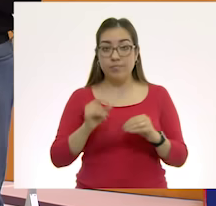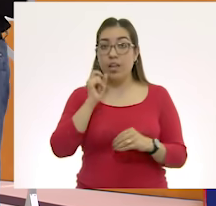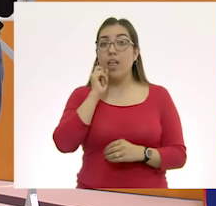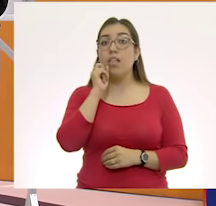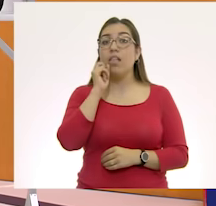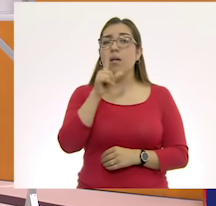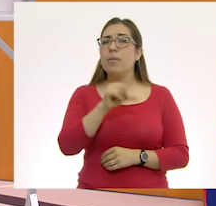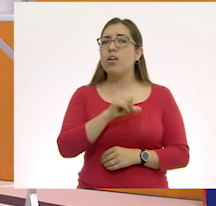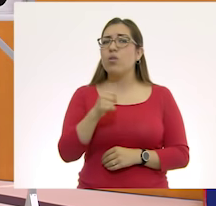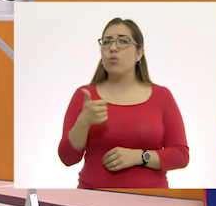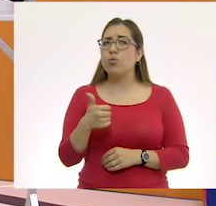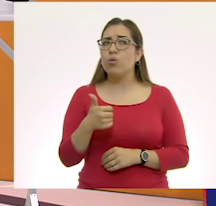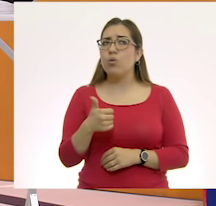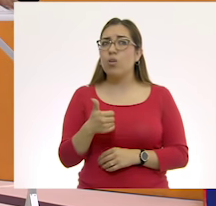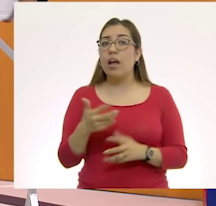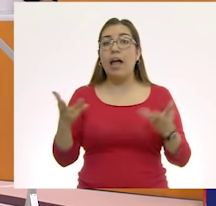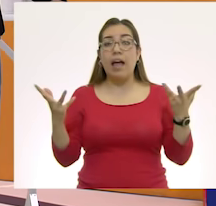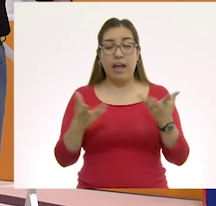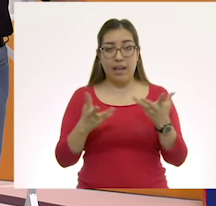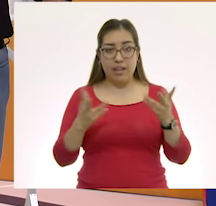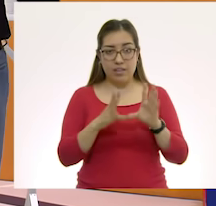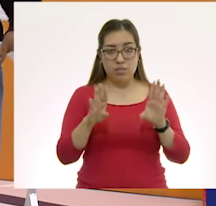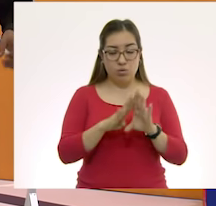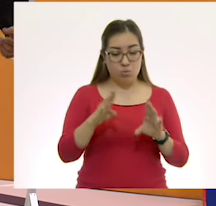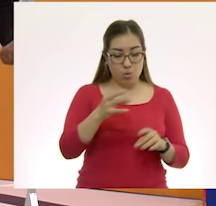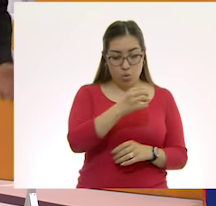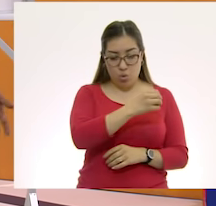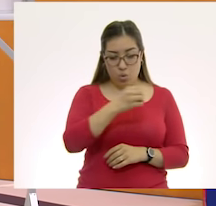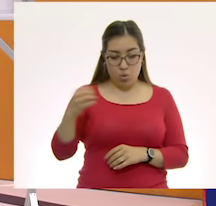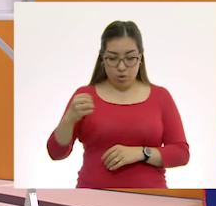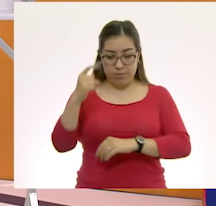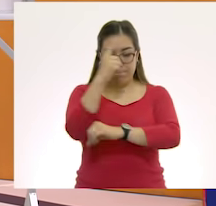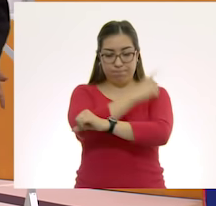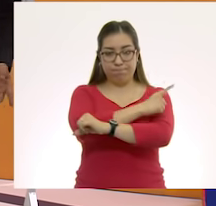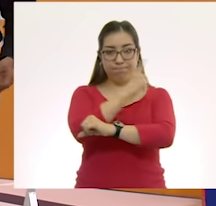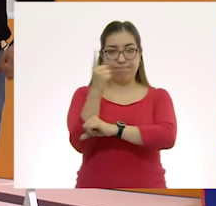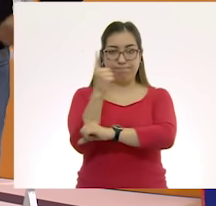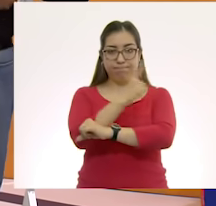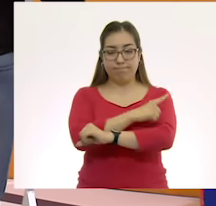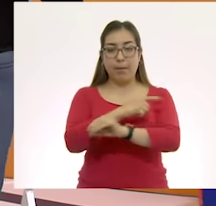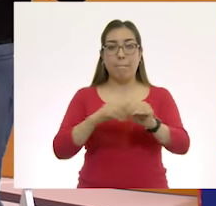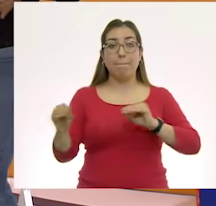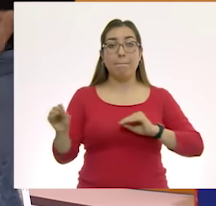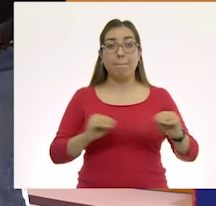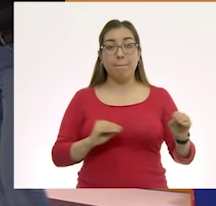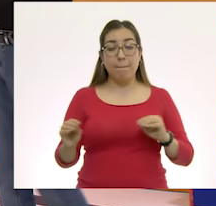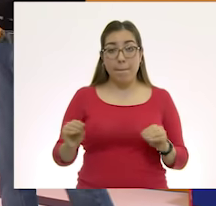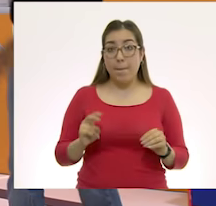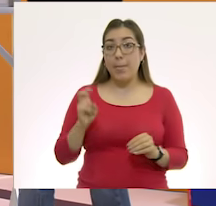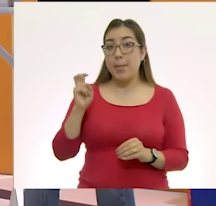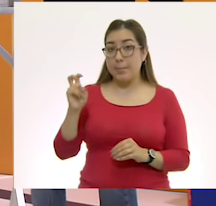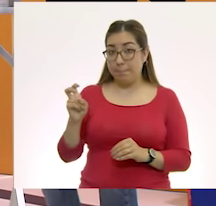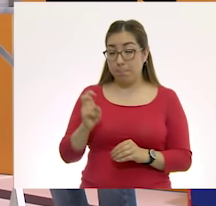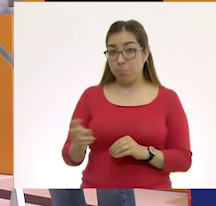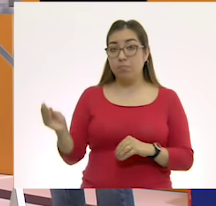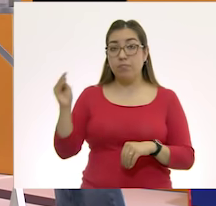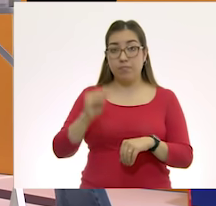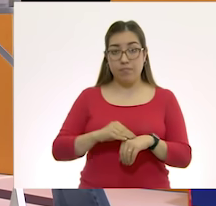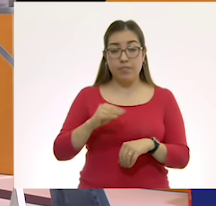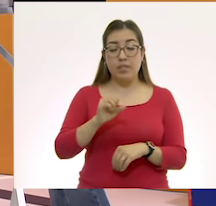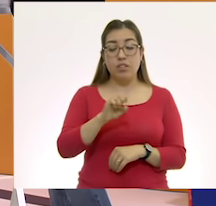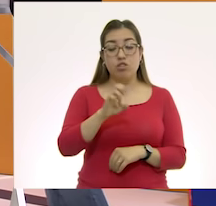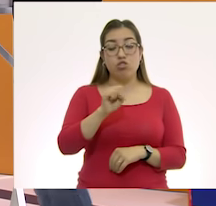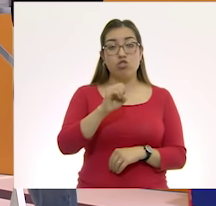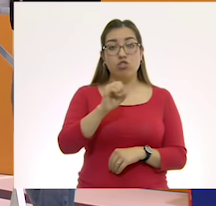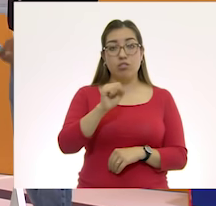¿qué hicimos? Hicimos una secuencia rítmica de movimientos. Así en es. Donde pudimos intercalar justamente primero los